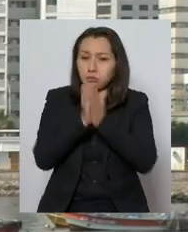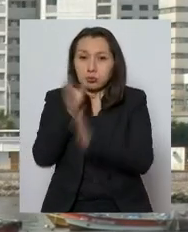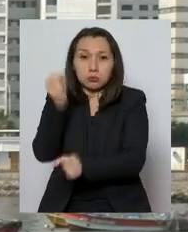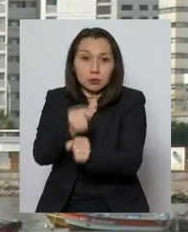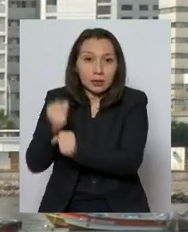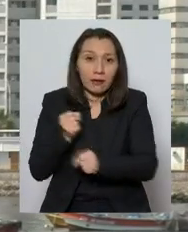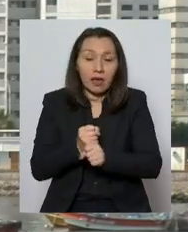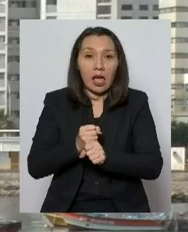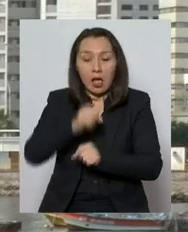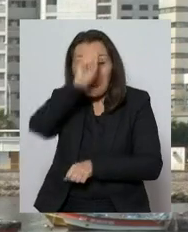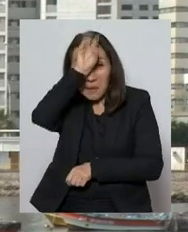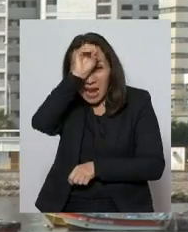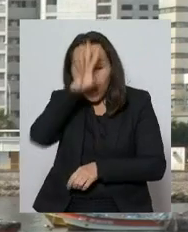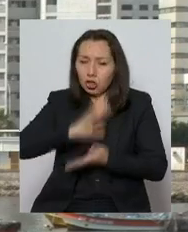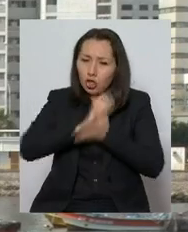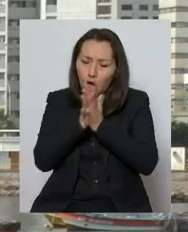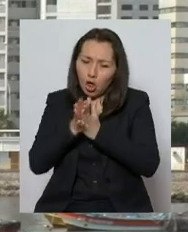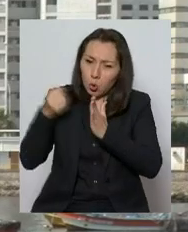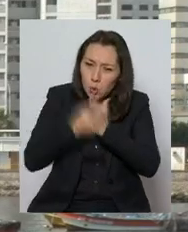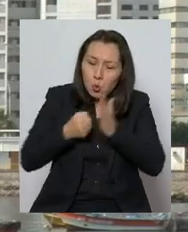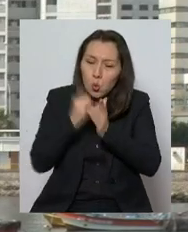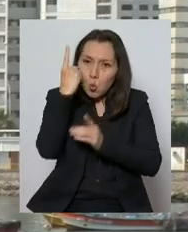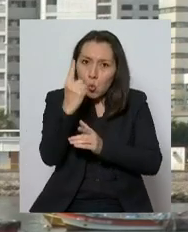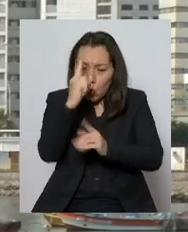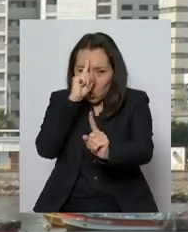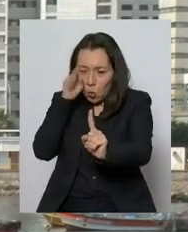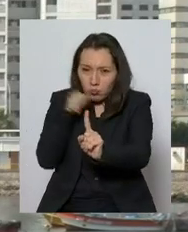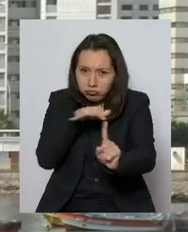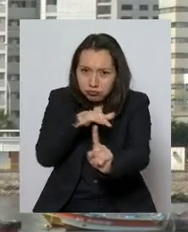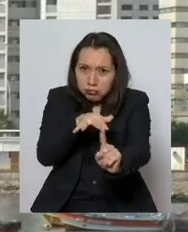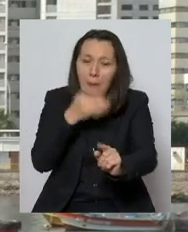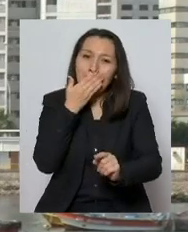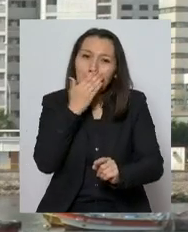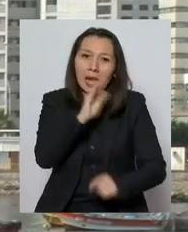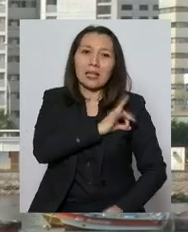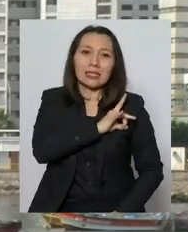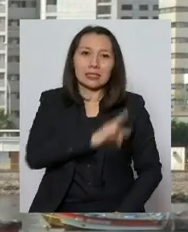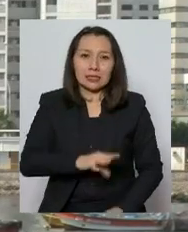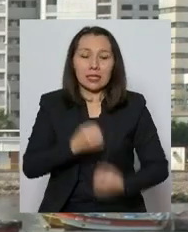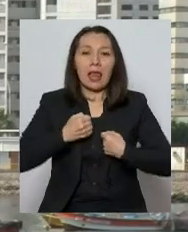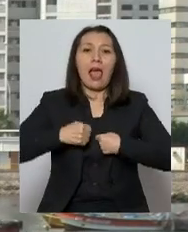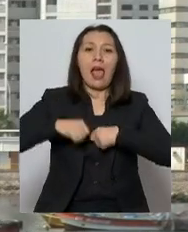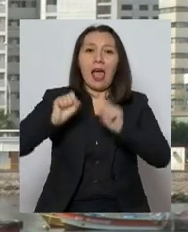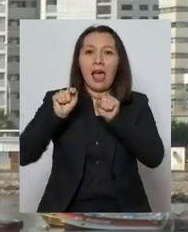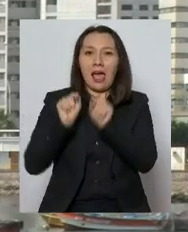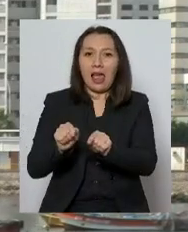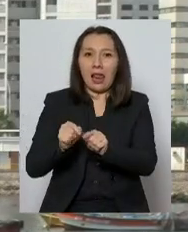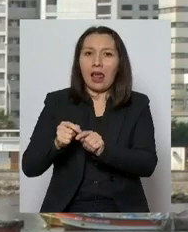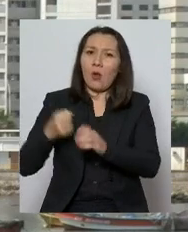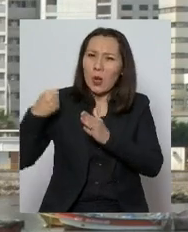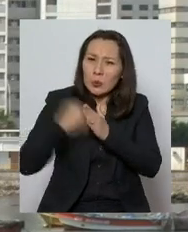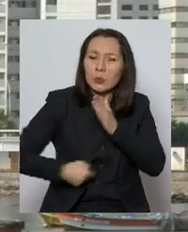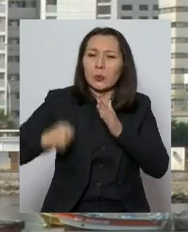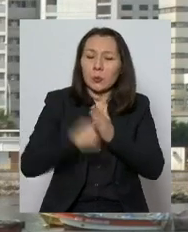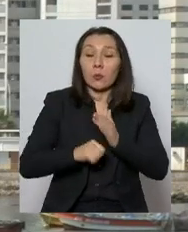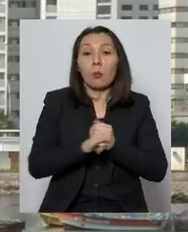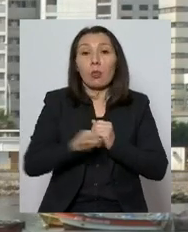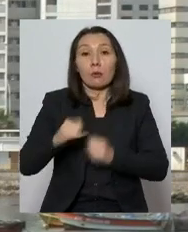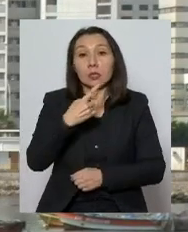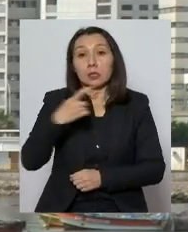trabajadores, todos los mineros, luchando por un mejor Chile y por ganar esta batalla